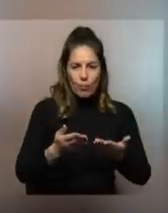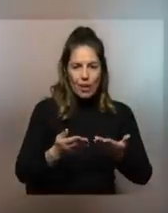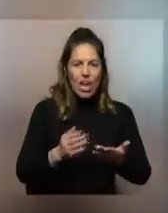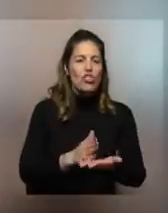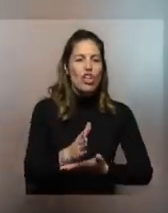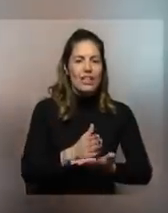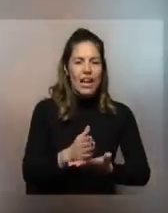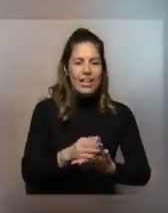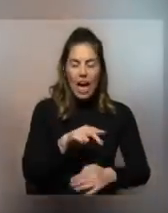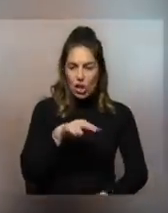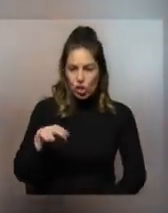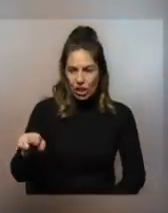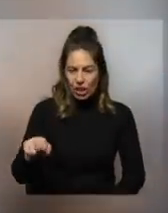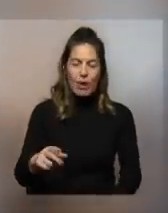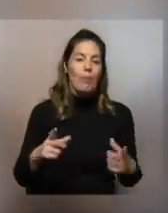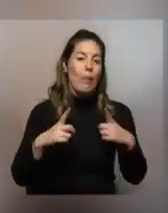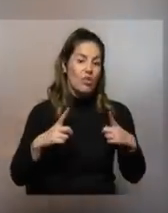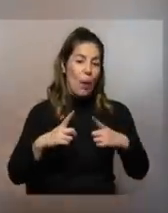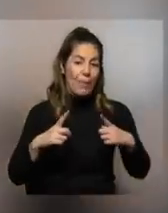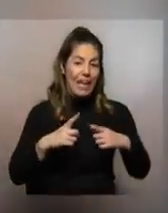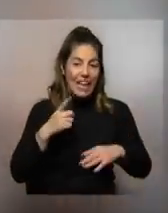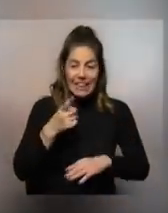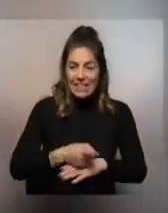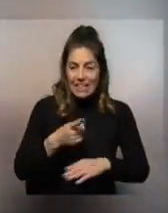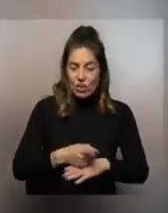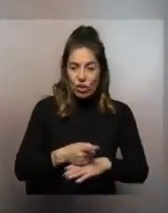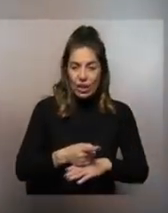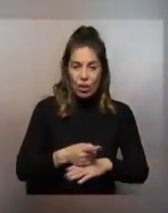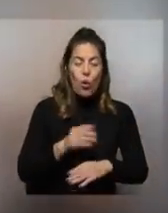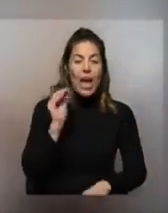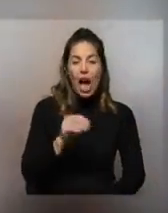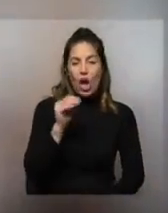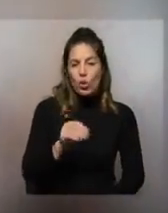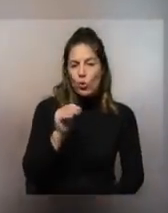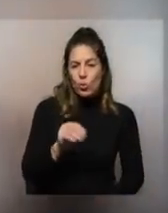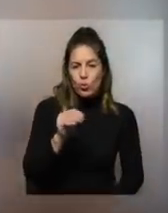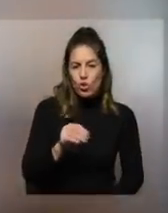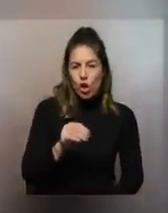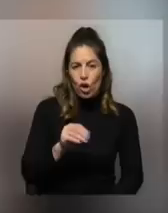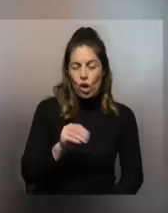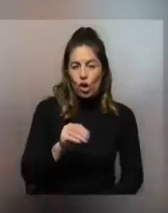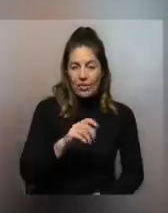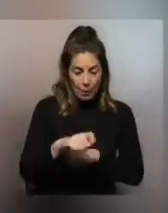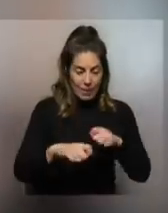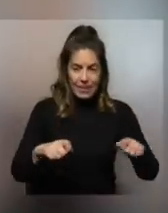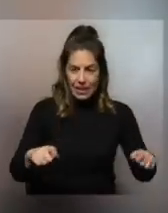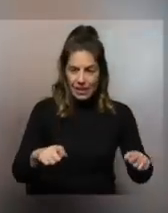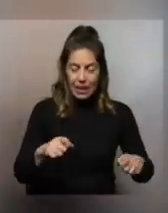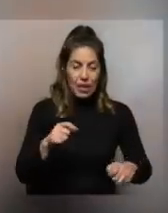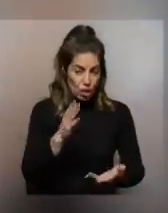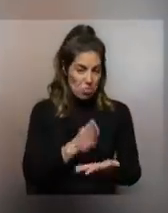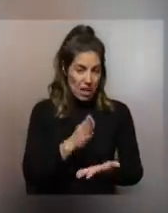a esperar decisiones hay un anuncio de una central sindical que está todo su derecho que